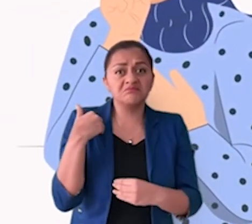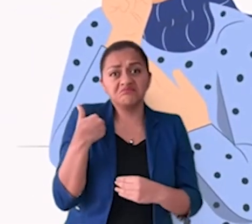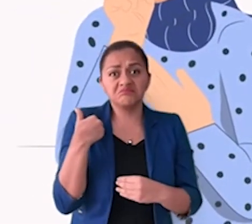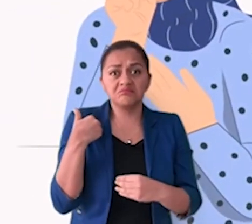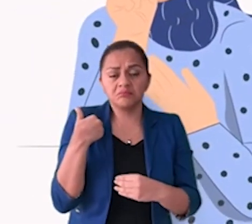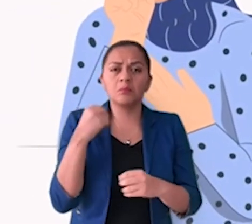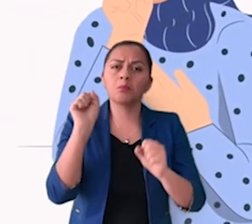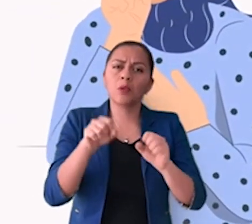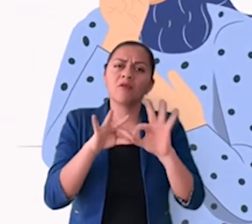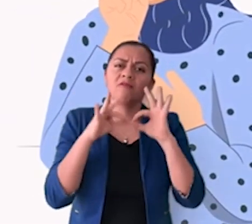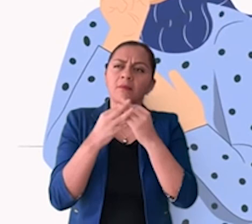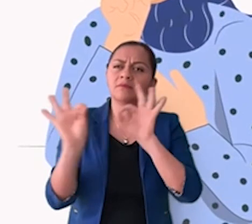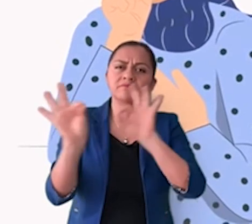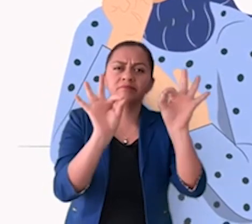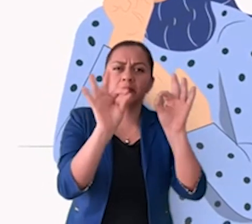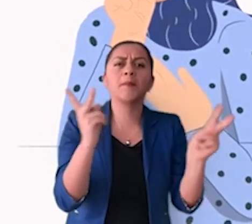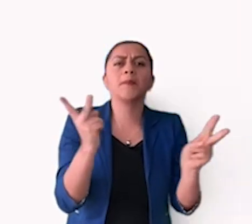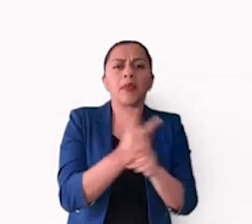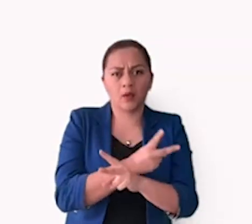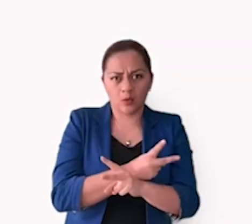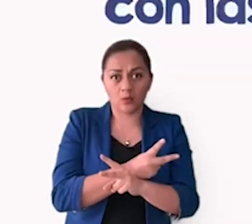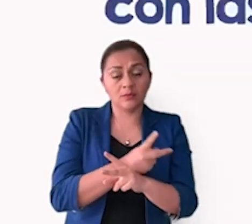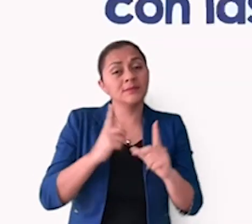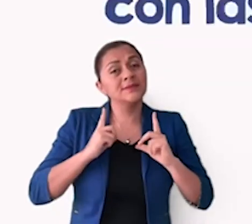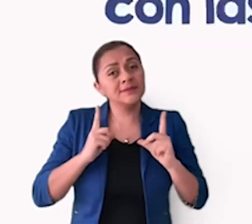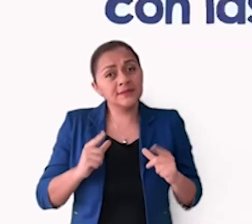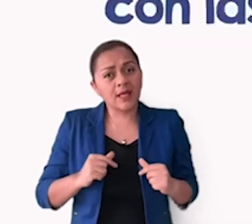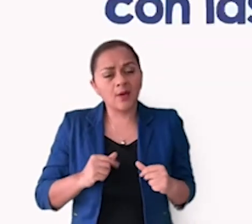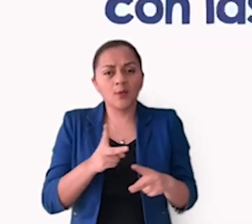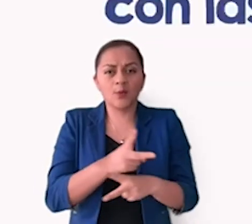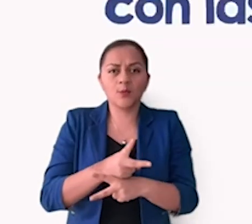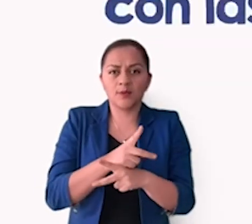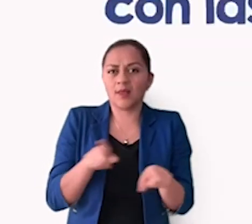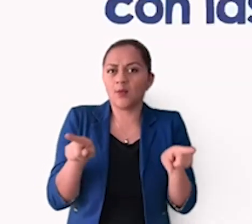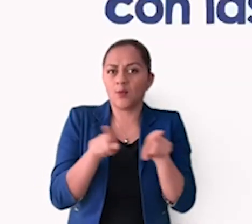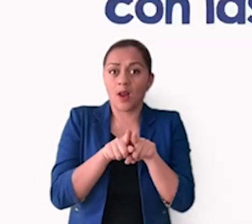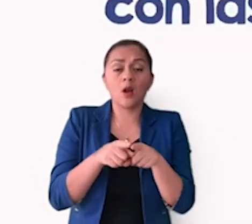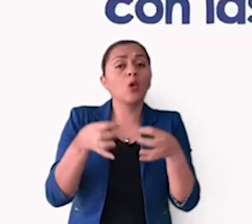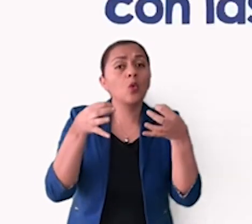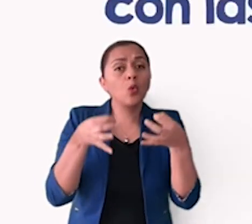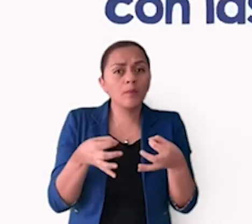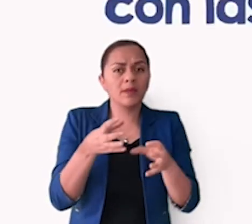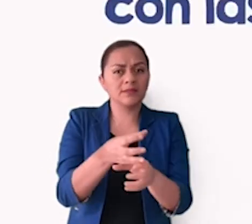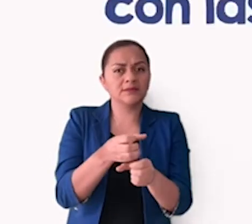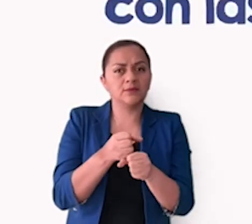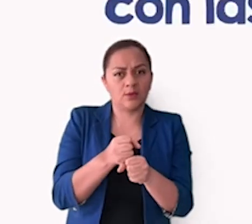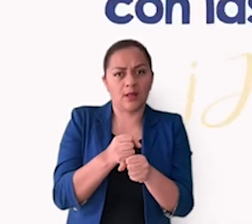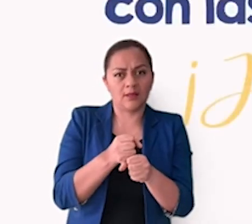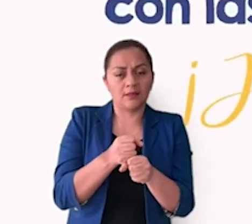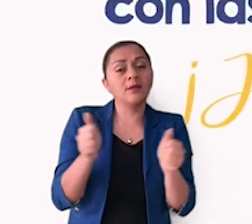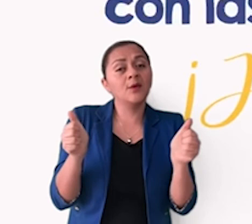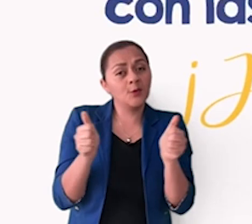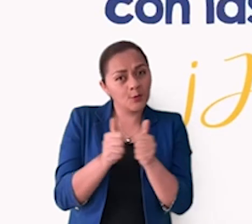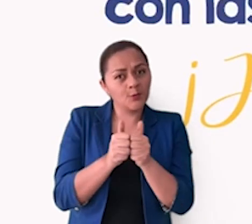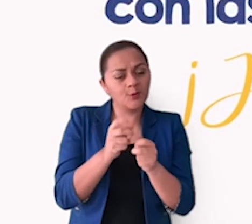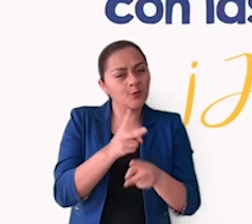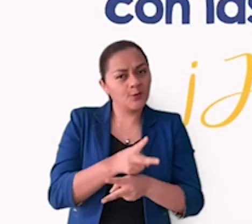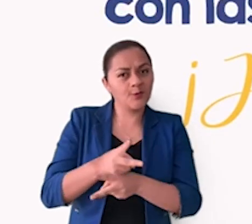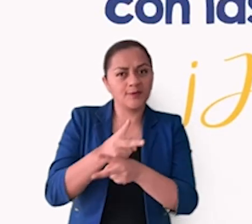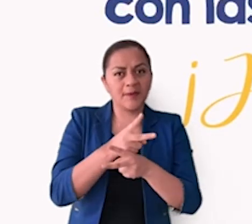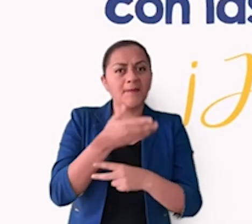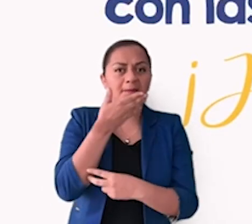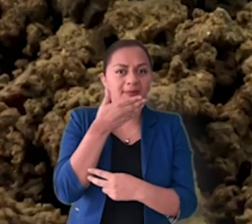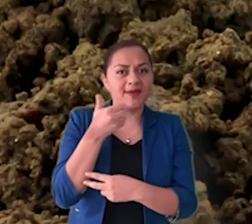y contagiar a nuestros seres queridos. Por tu salud y la de todos, sigamos cumpliendo con las medidas de bioseguridad.